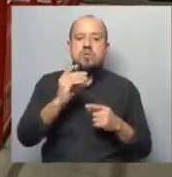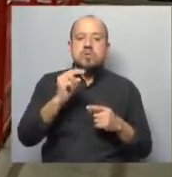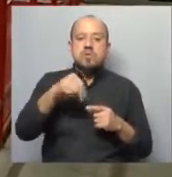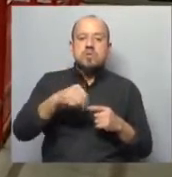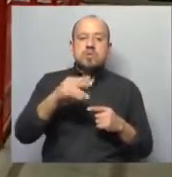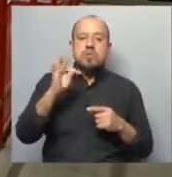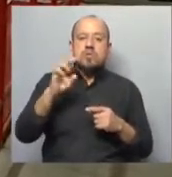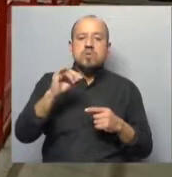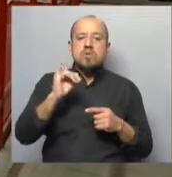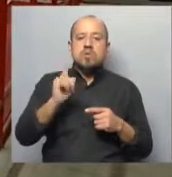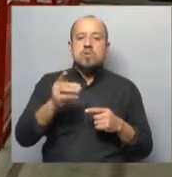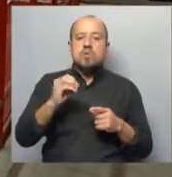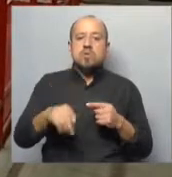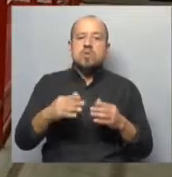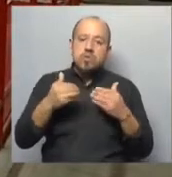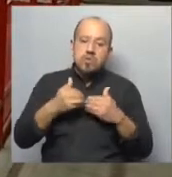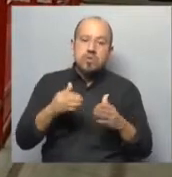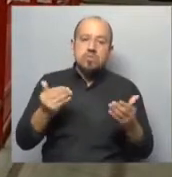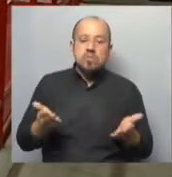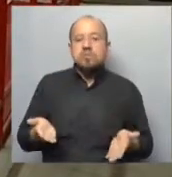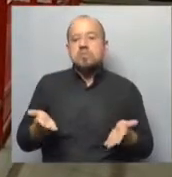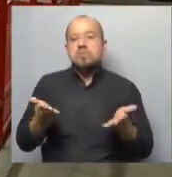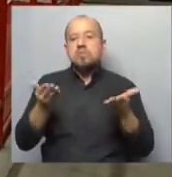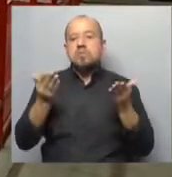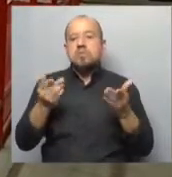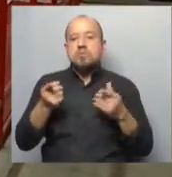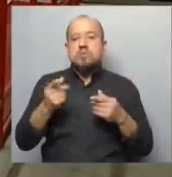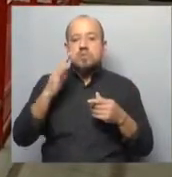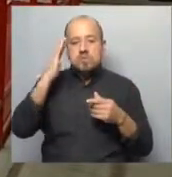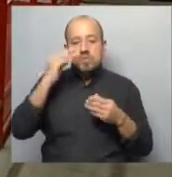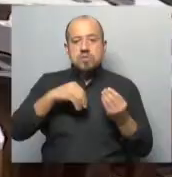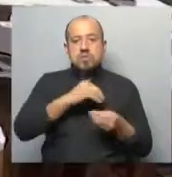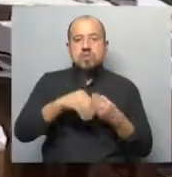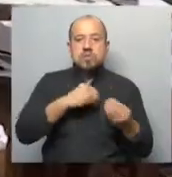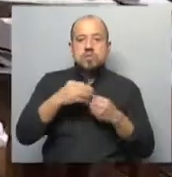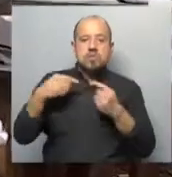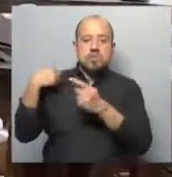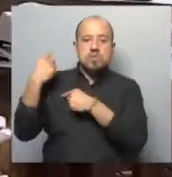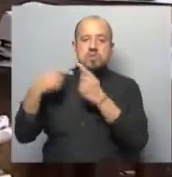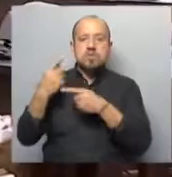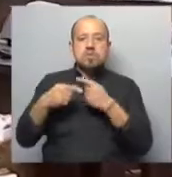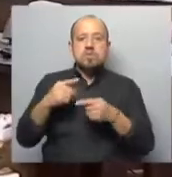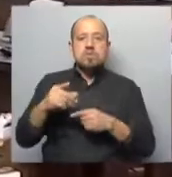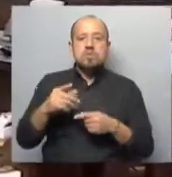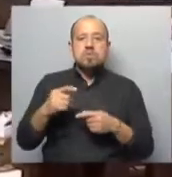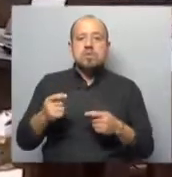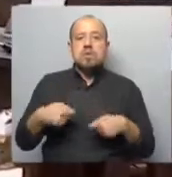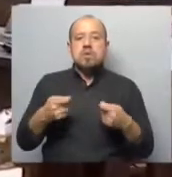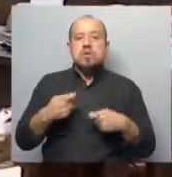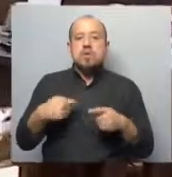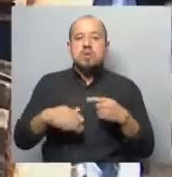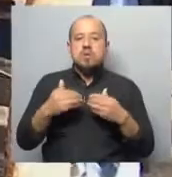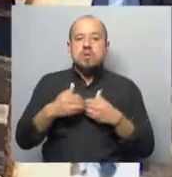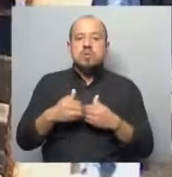la vuelta, y bueno, empezó a levantar, un hombre del oficio, de familia, de tradición, de cantina. Y bueno, Trigo empezó